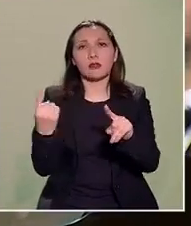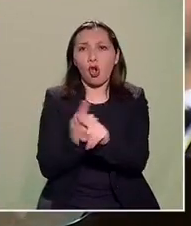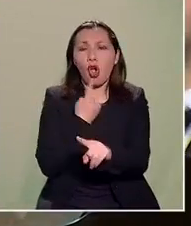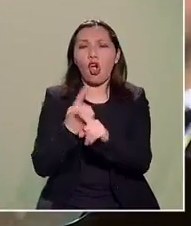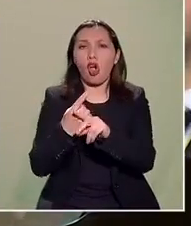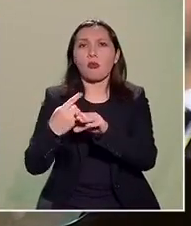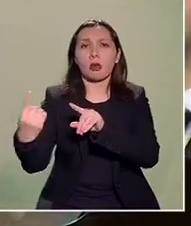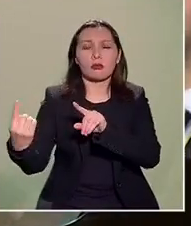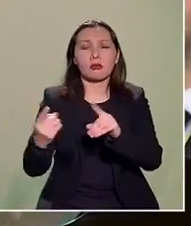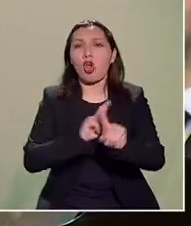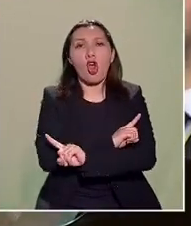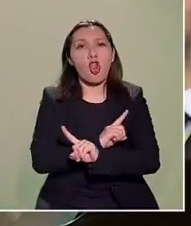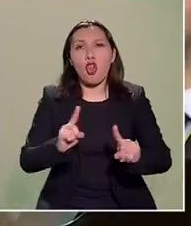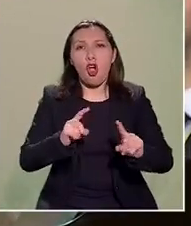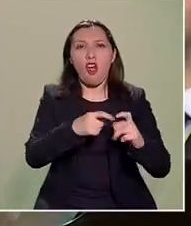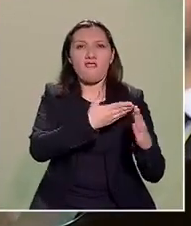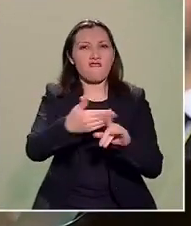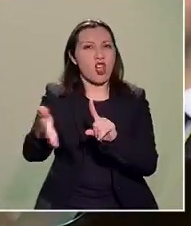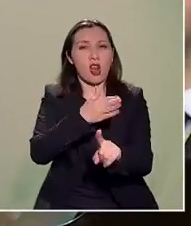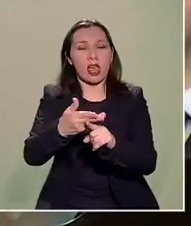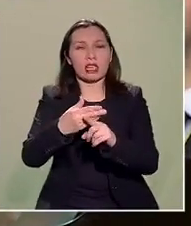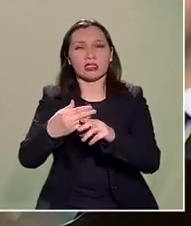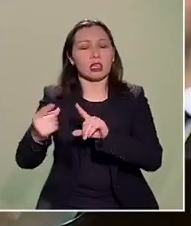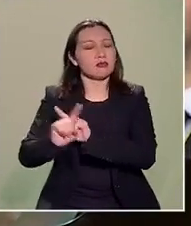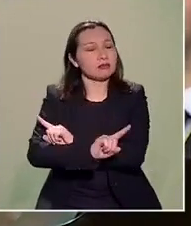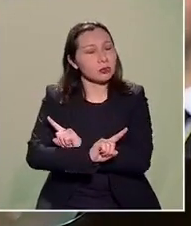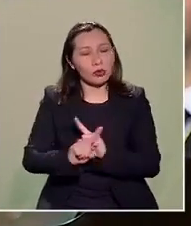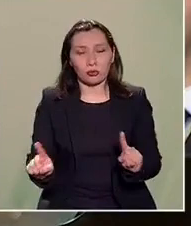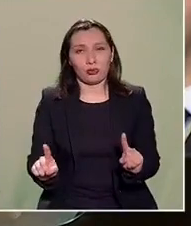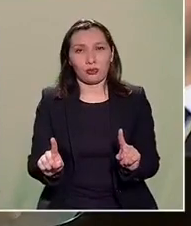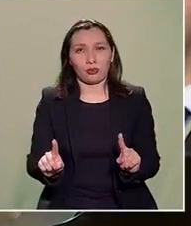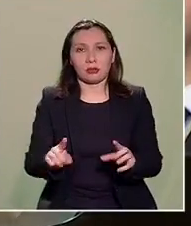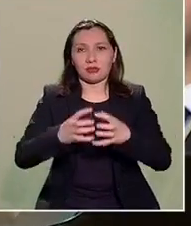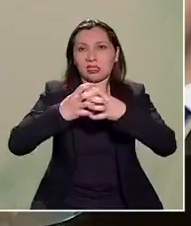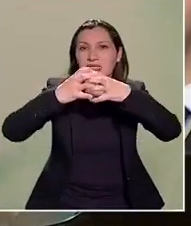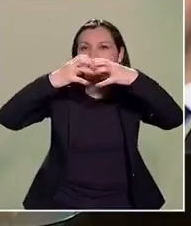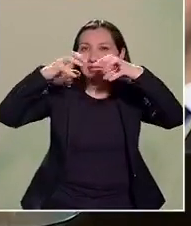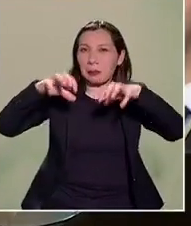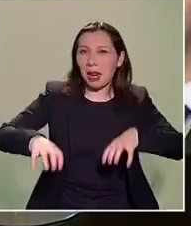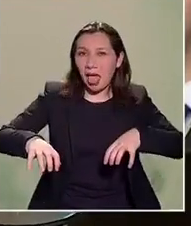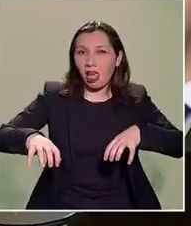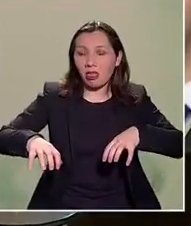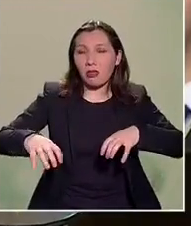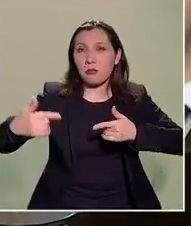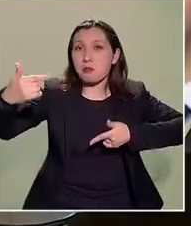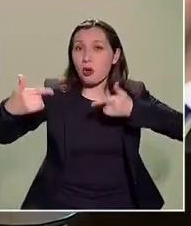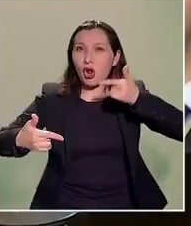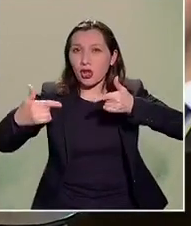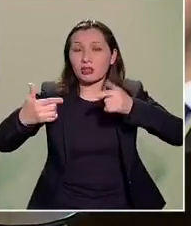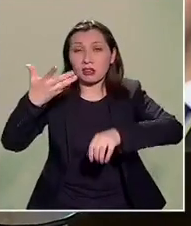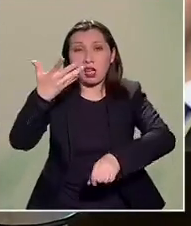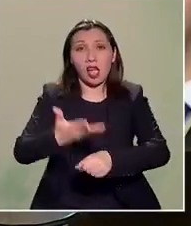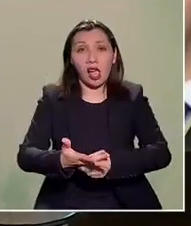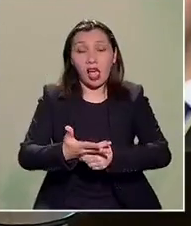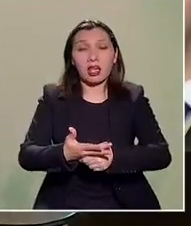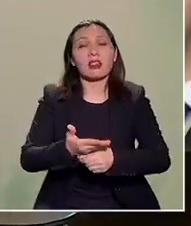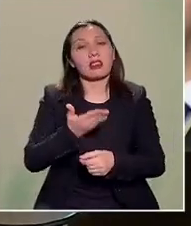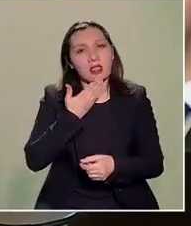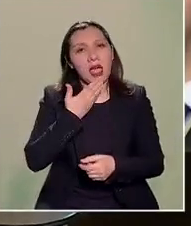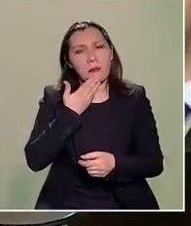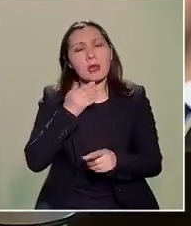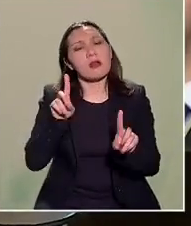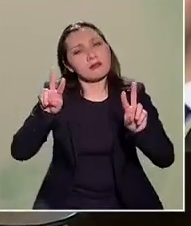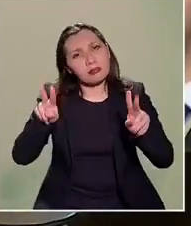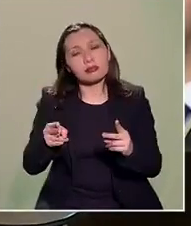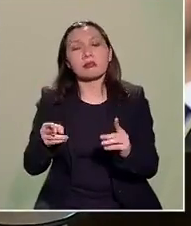no por la violencia la polarización política existente también es